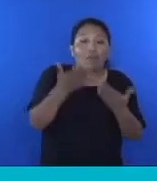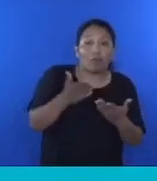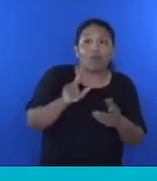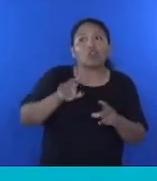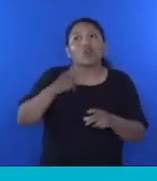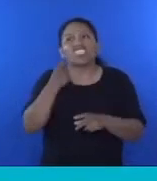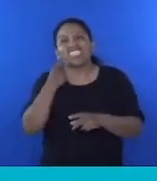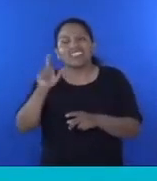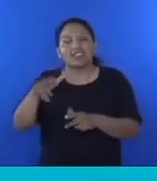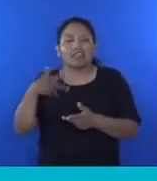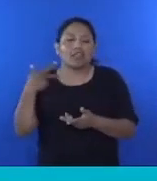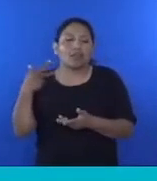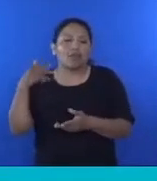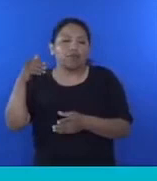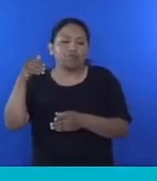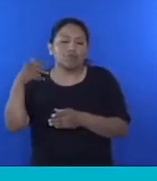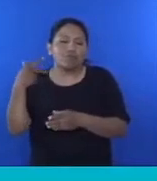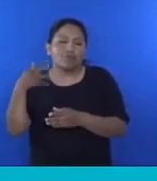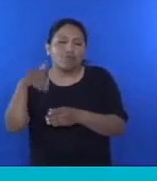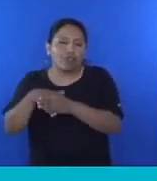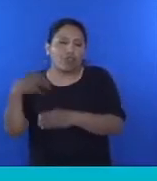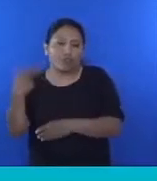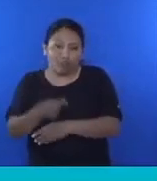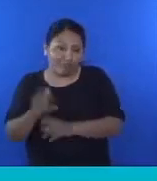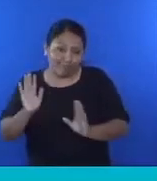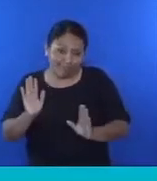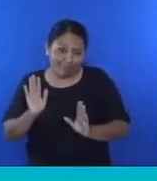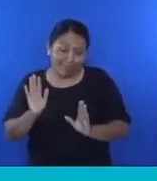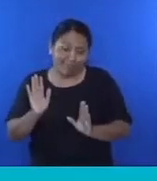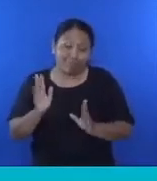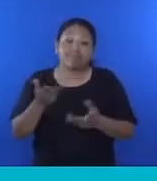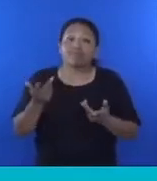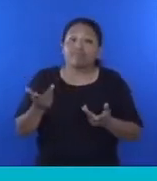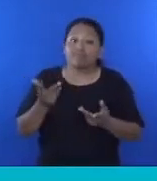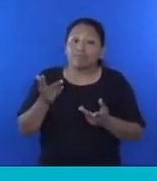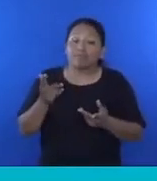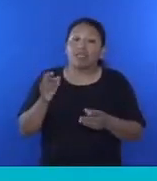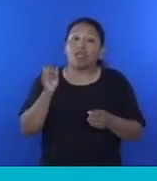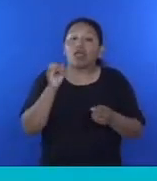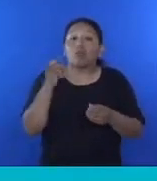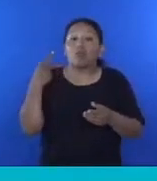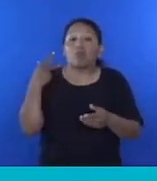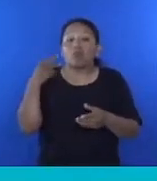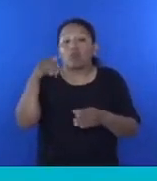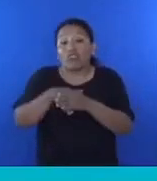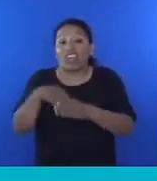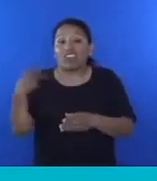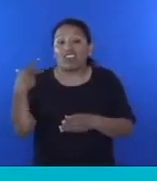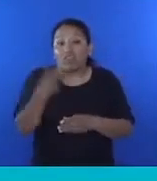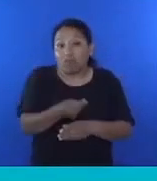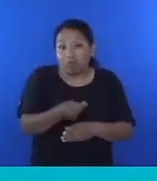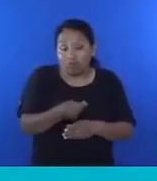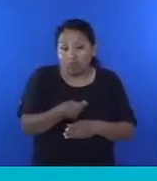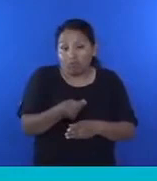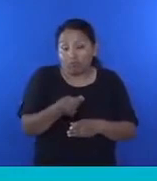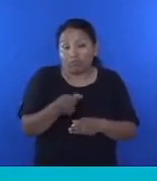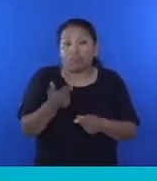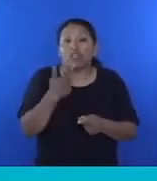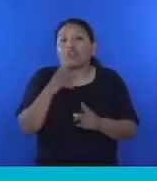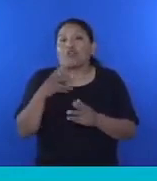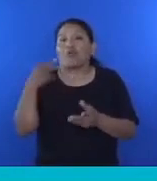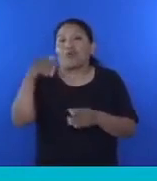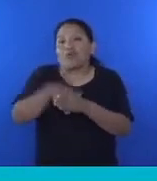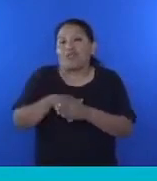los intendentes cuyos legisladores votaron en contra de la creación de ese fondo. Es decir, votaron en contra del fondo, pero no votaron en contra de ir corriendo a cobrar ese